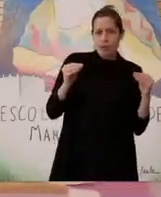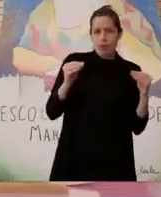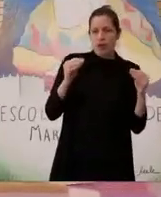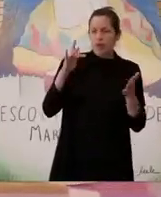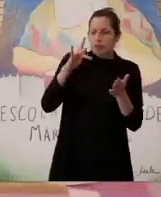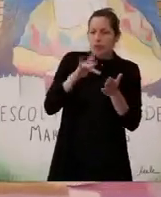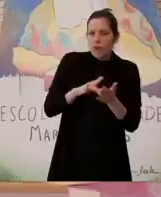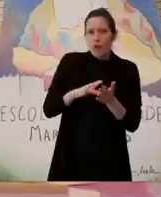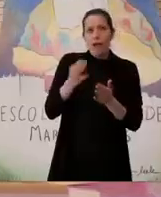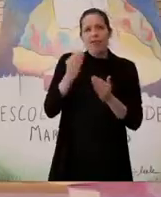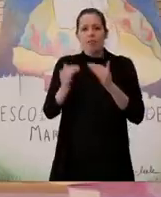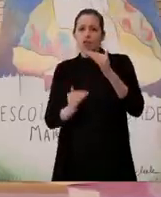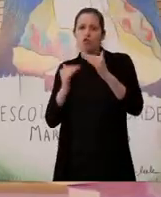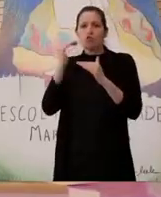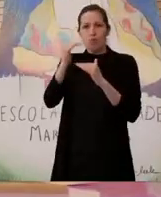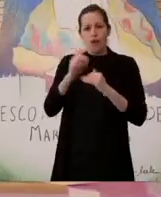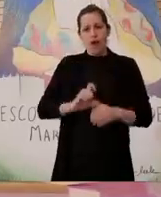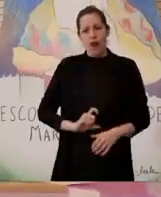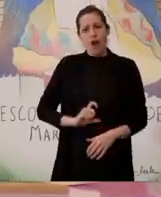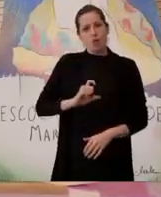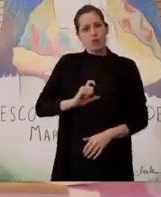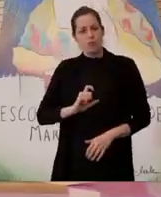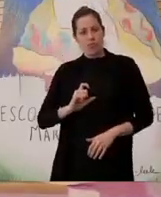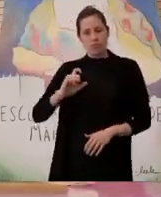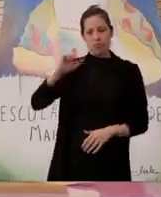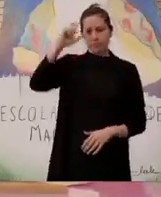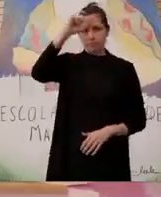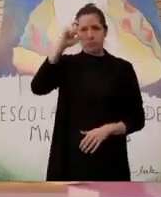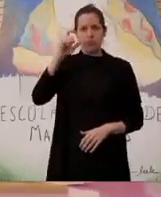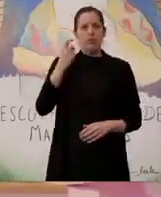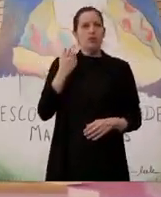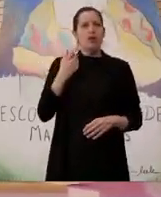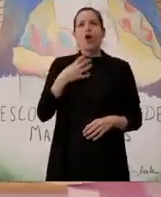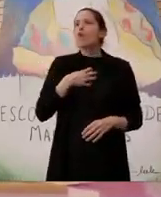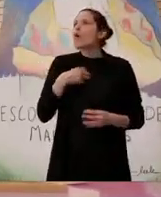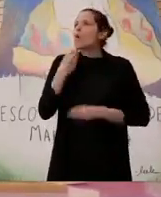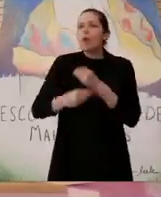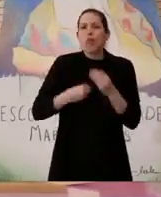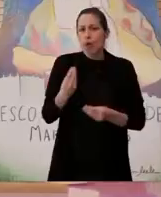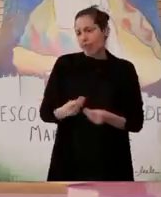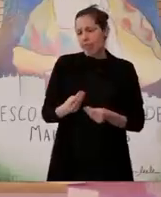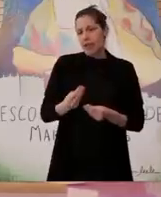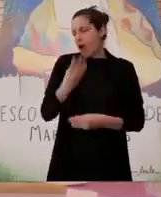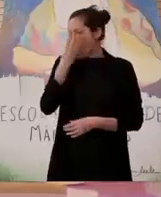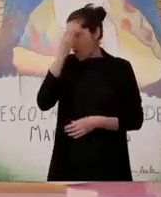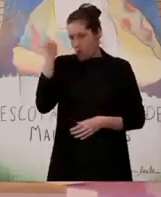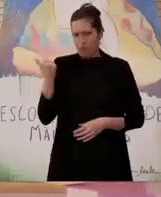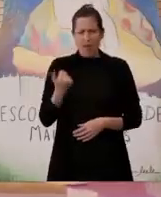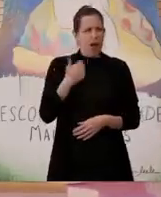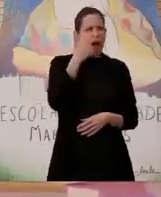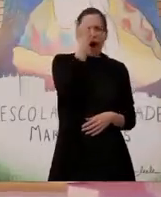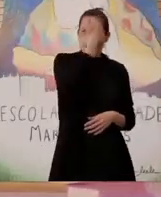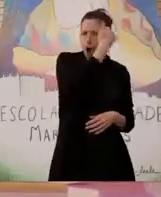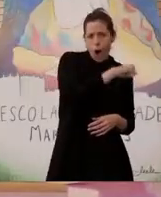falta de autoestima eso de yo no lo voy a poder hacer eso y ellos la tienen adquirida porque se le ha dado el